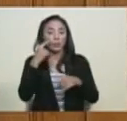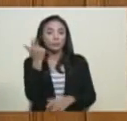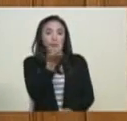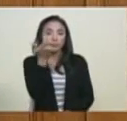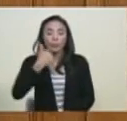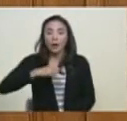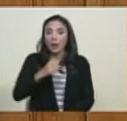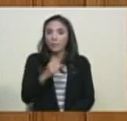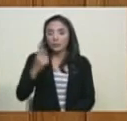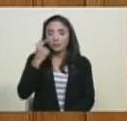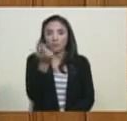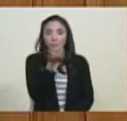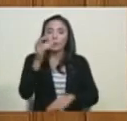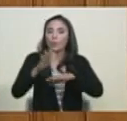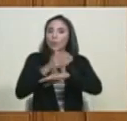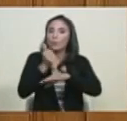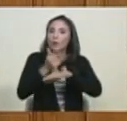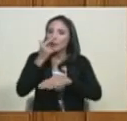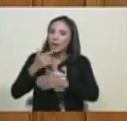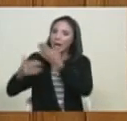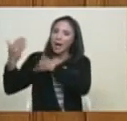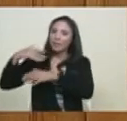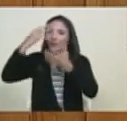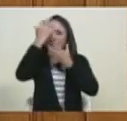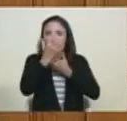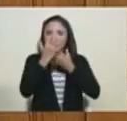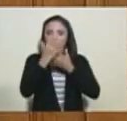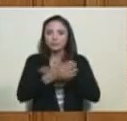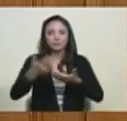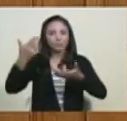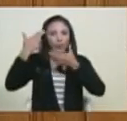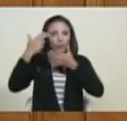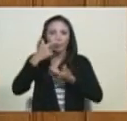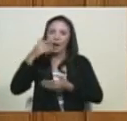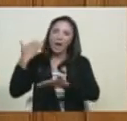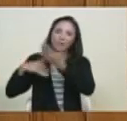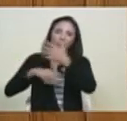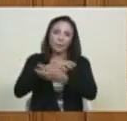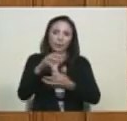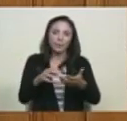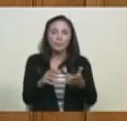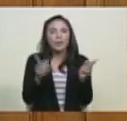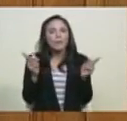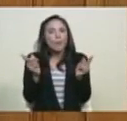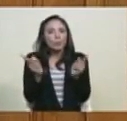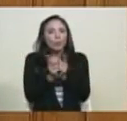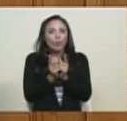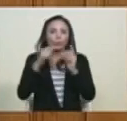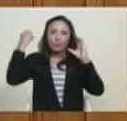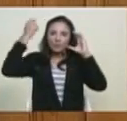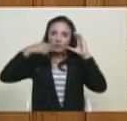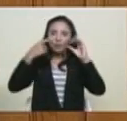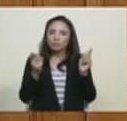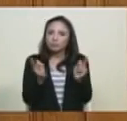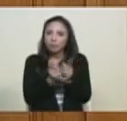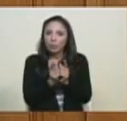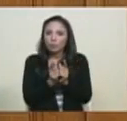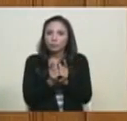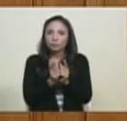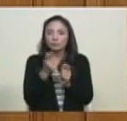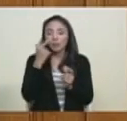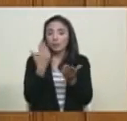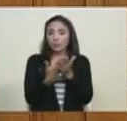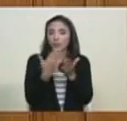solicitado por el ataque terrorista al fuerte Paramacay. Vamos a ver parte, un fragmento pequeño